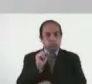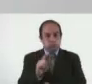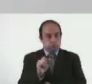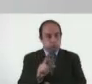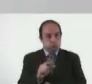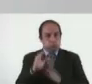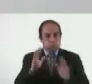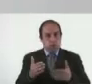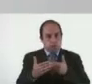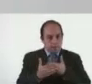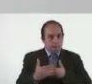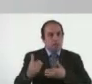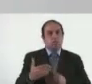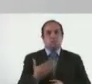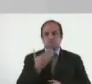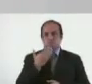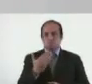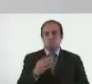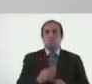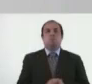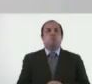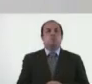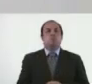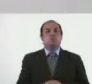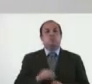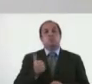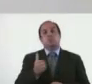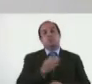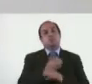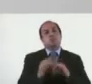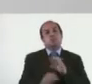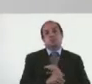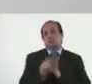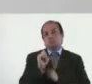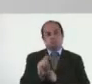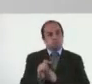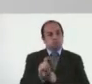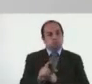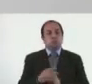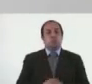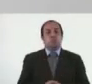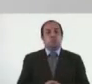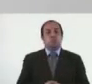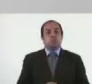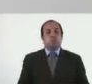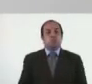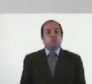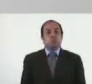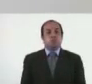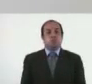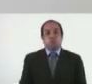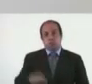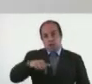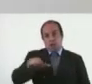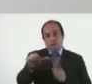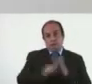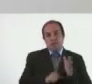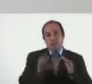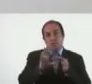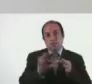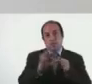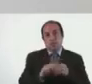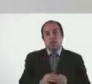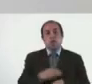lo que se está trabajando en este momento pues es justamente la solución técnica que va muy avanzada. Este mismo mes se dará a